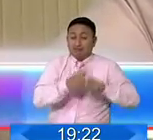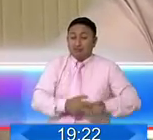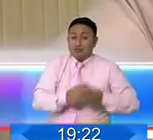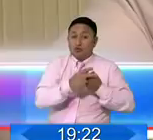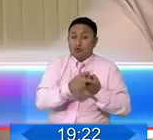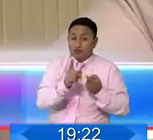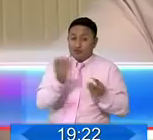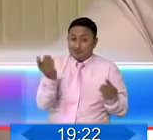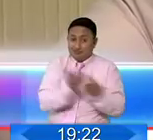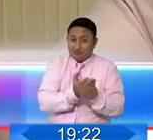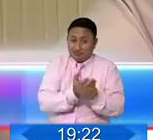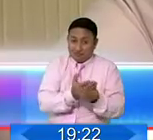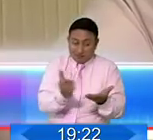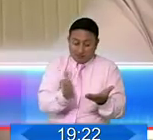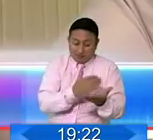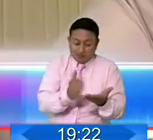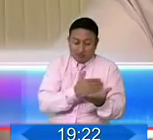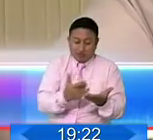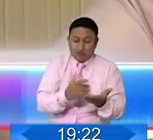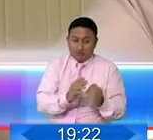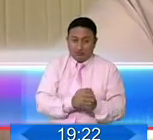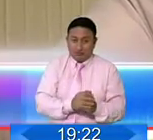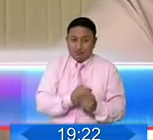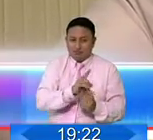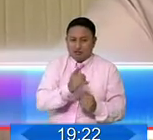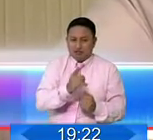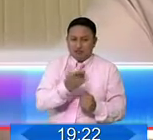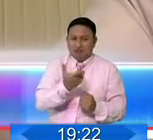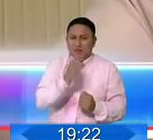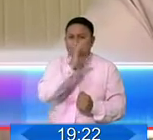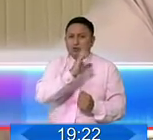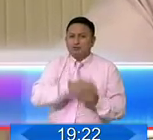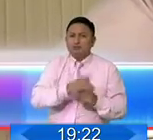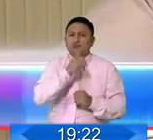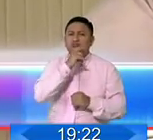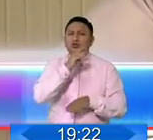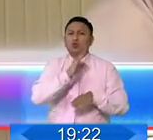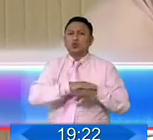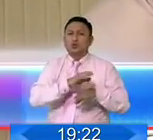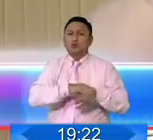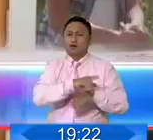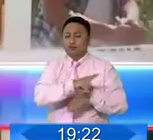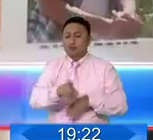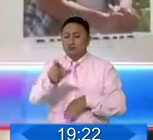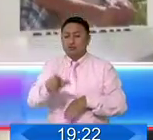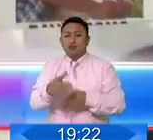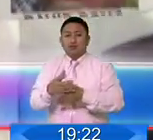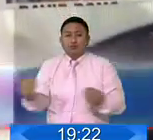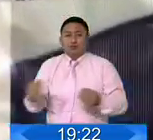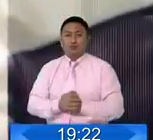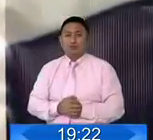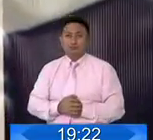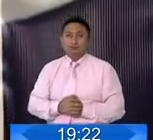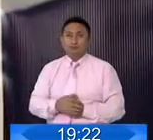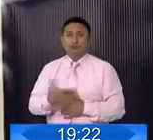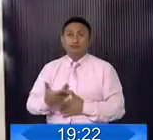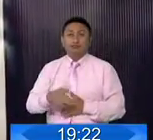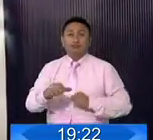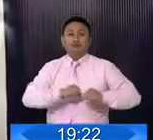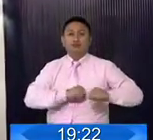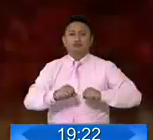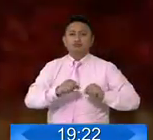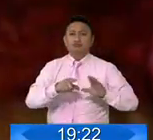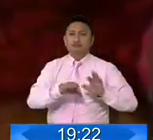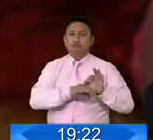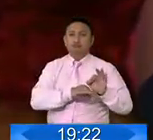expedientes respectivos para buscar a los autores del delito de desaparición. Una diligencia en la cual además dejarán en